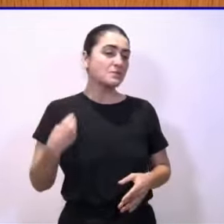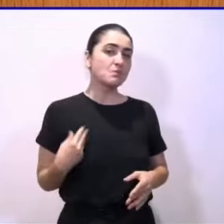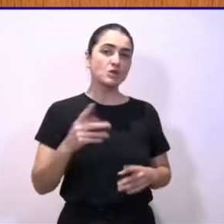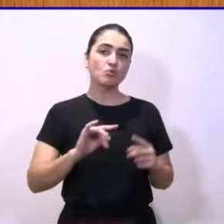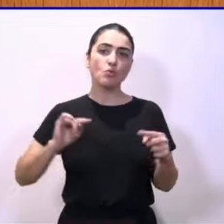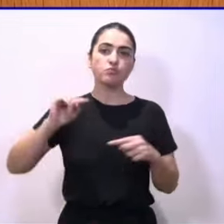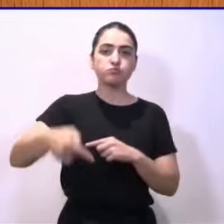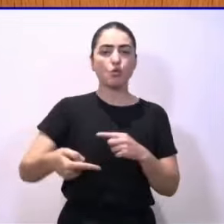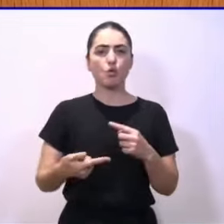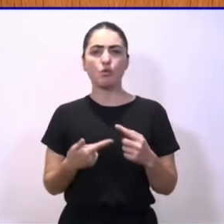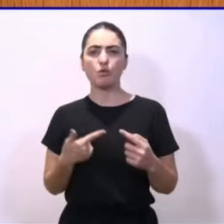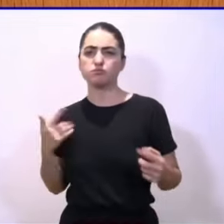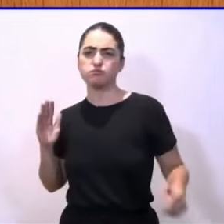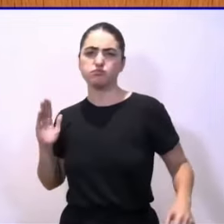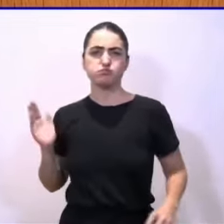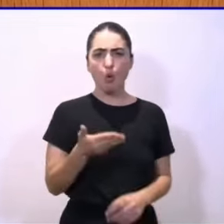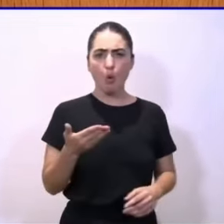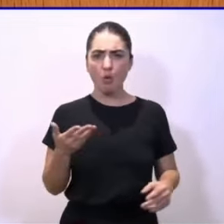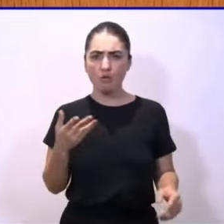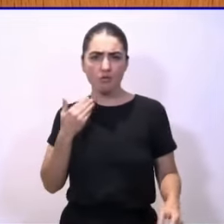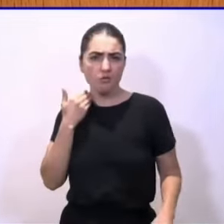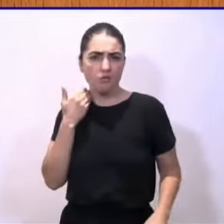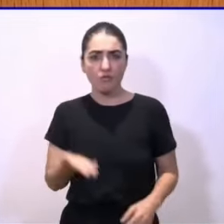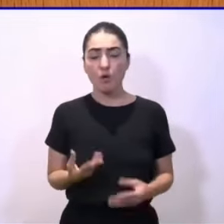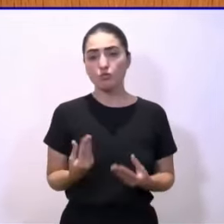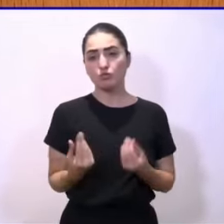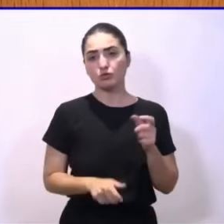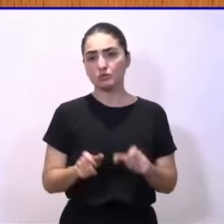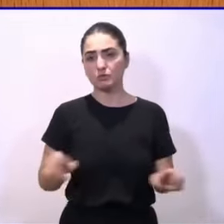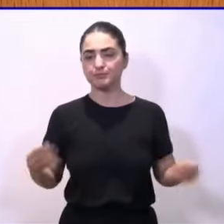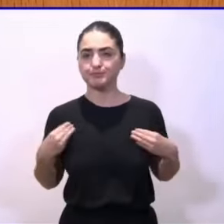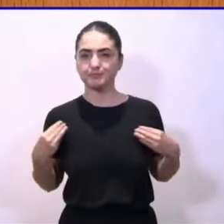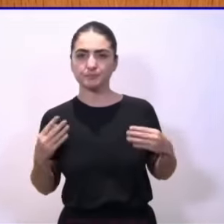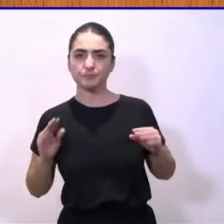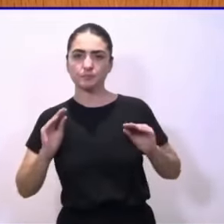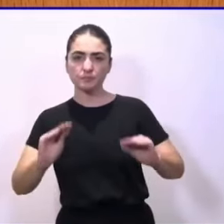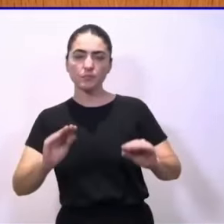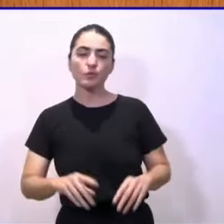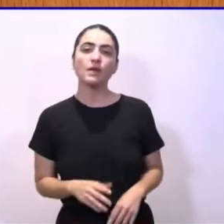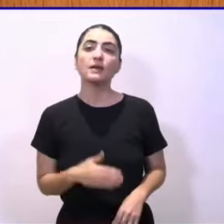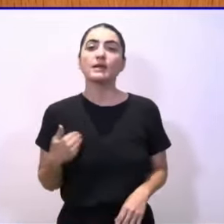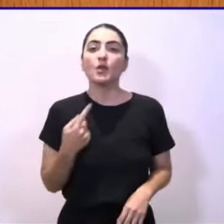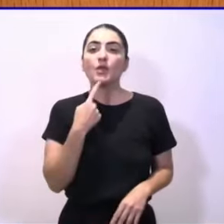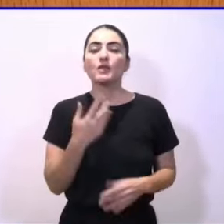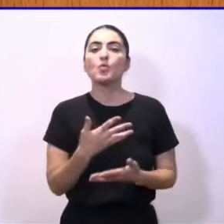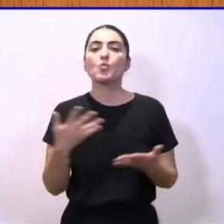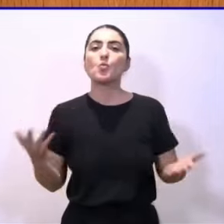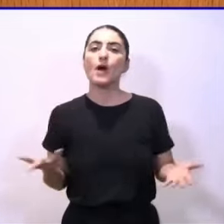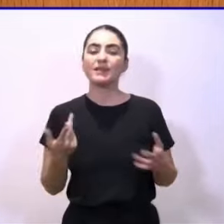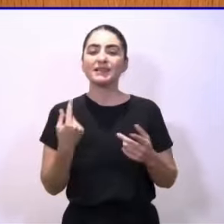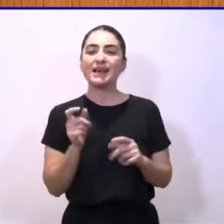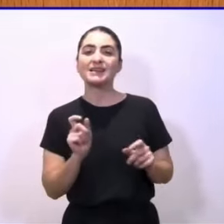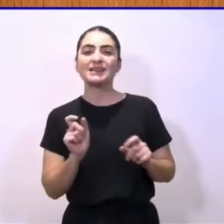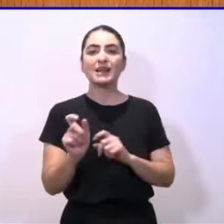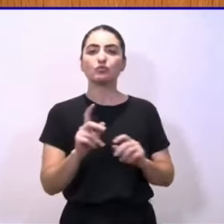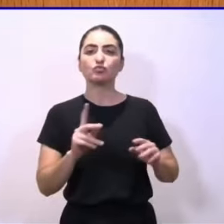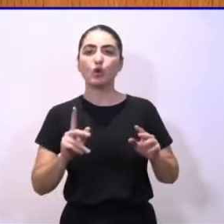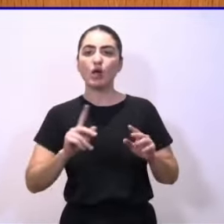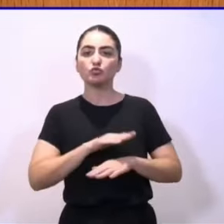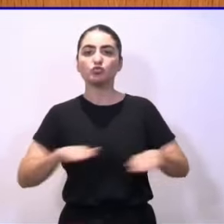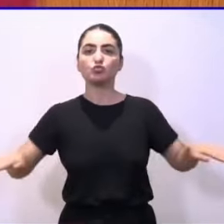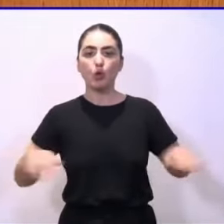efecto devastador y perverso sobre la vida de muchas personas. Me estoy refiriendo a aquellas de las cláusulas suelo, ¿verdad? Cuando aquí